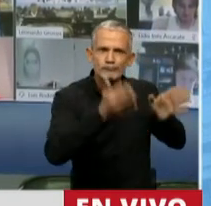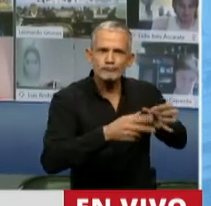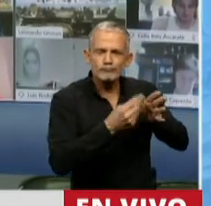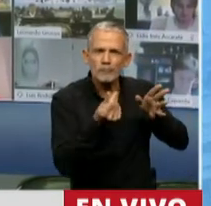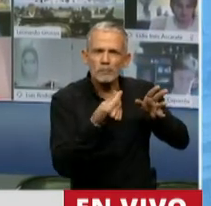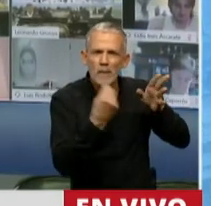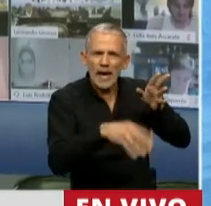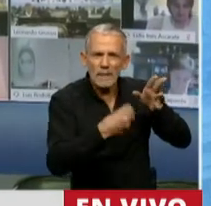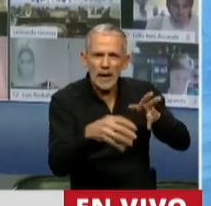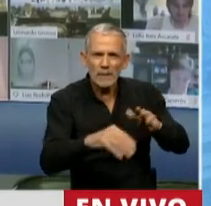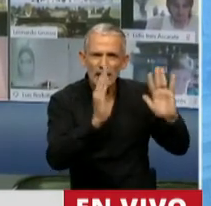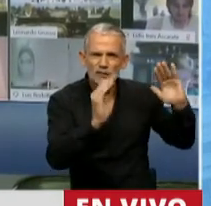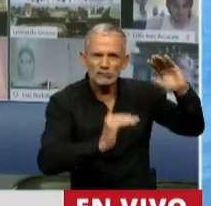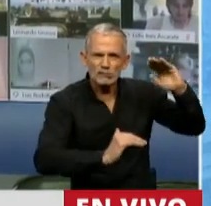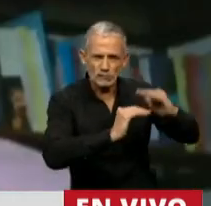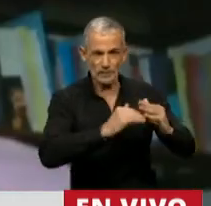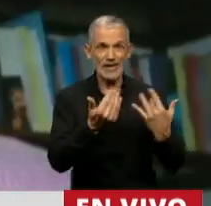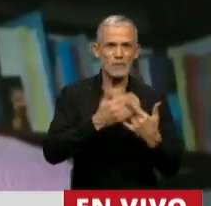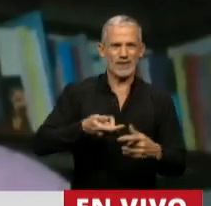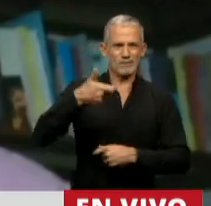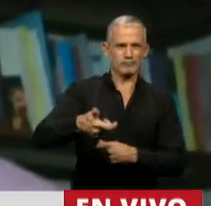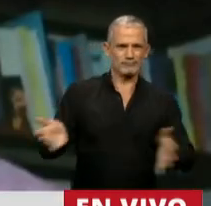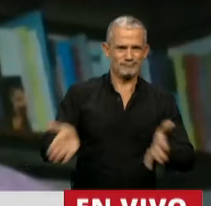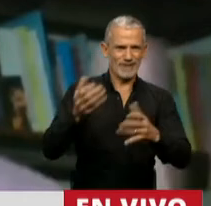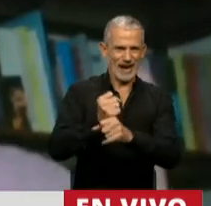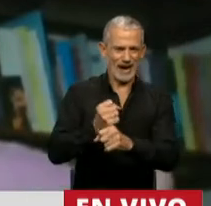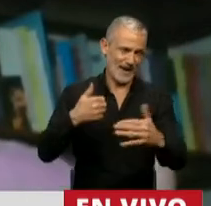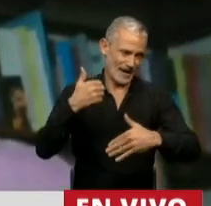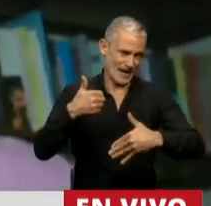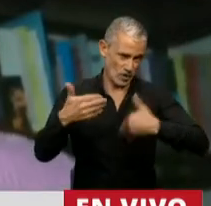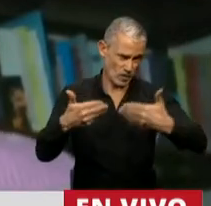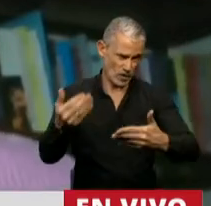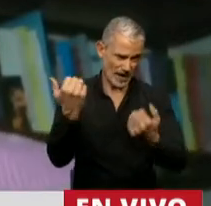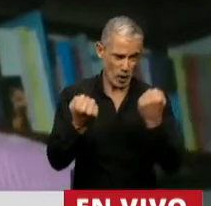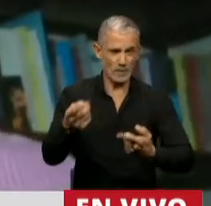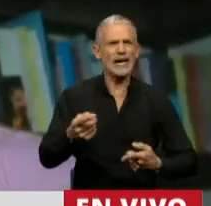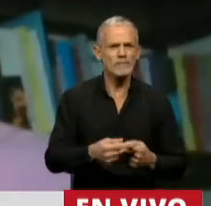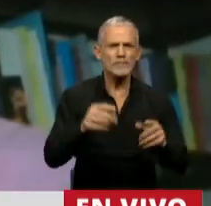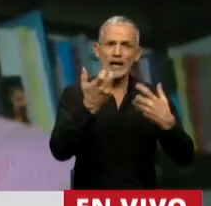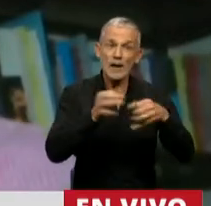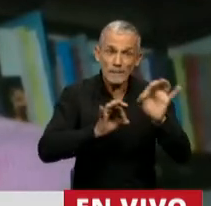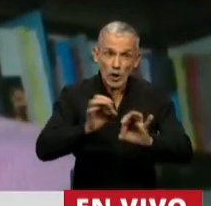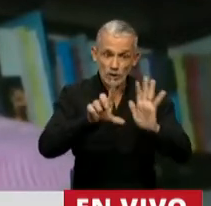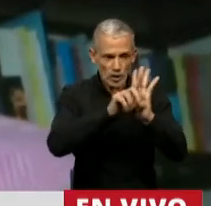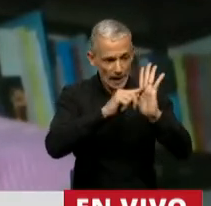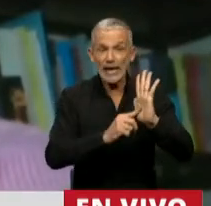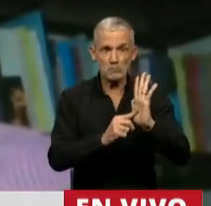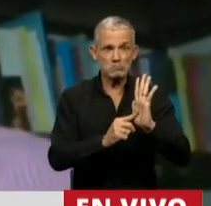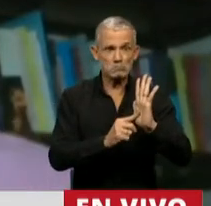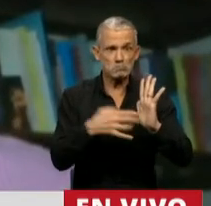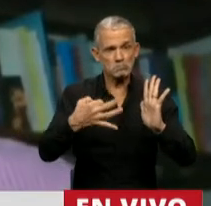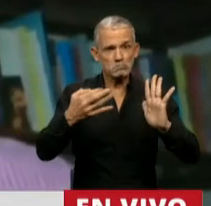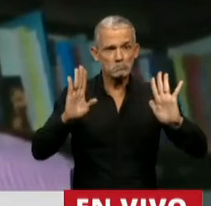tiempo y pueda cumplir con la función específica. Considerando los aspectos más relevantes del proyecto, en primer lugar